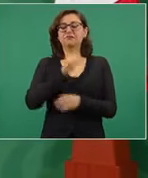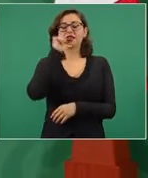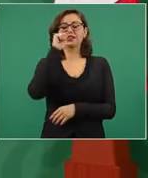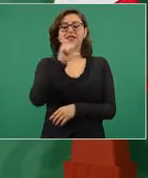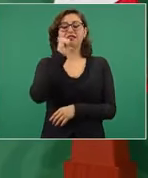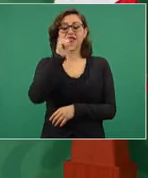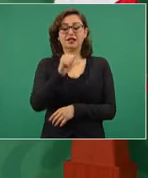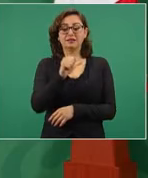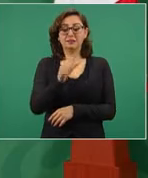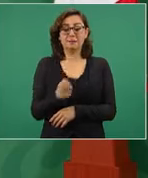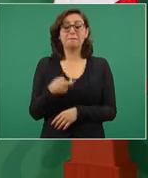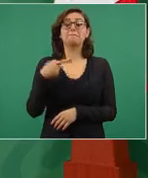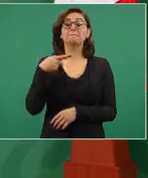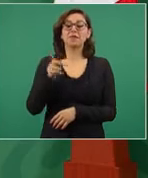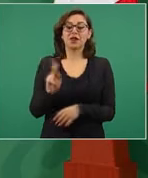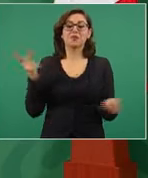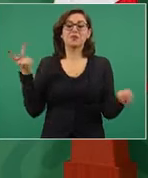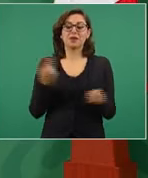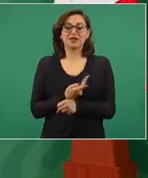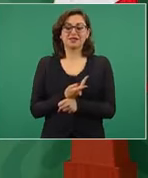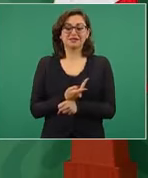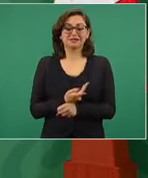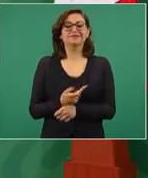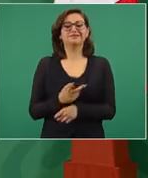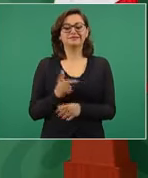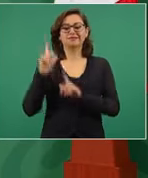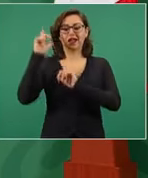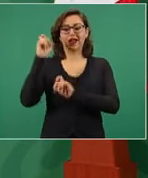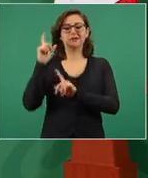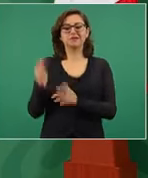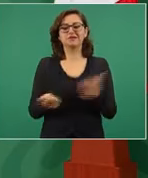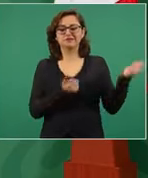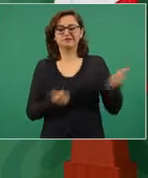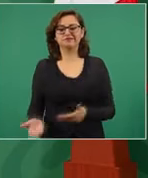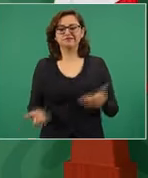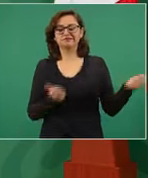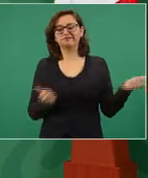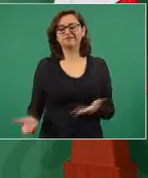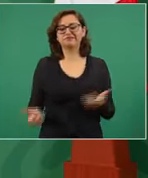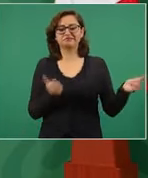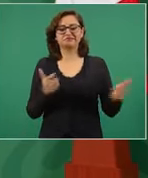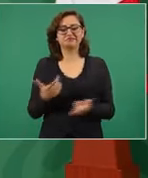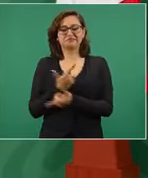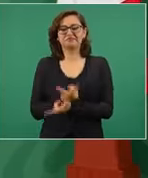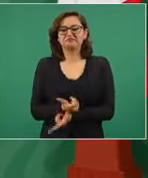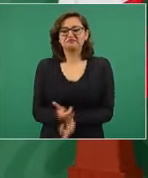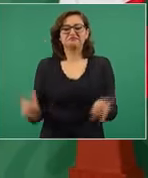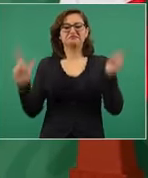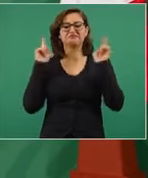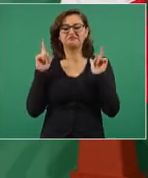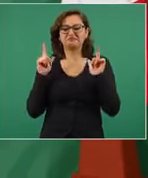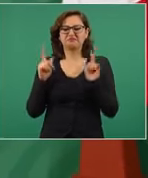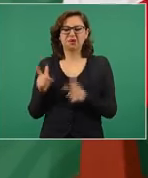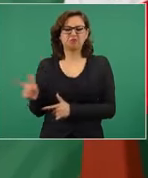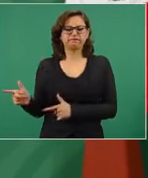Desgraciadamente funcionó porque utilizaron esas armas para asesinar a mexicanos y a estadounidenses.